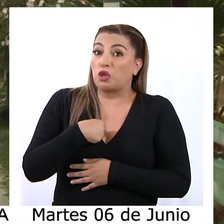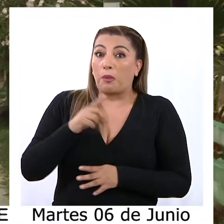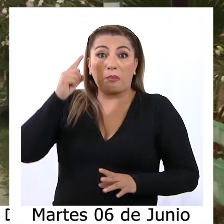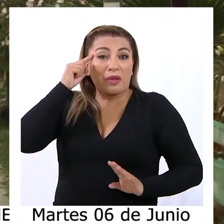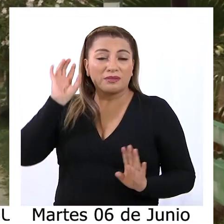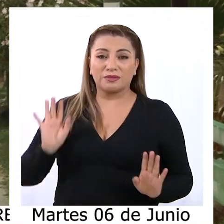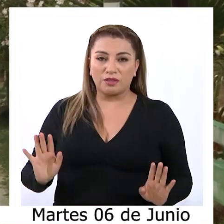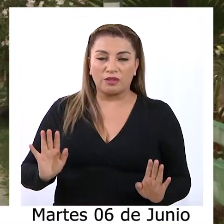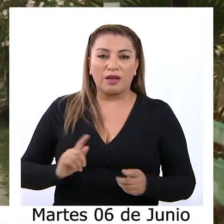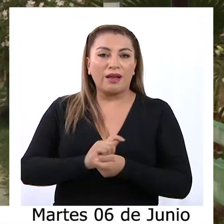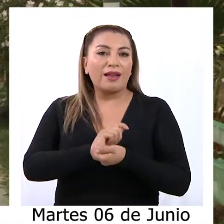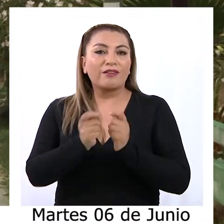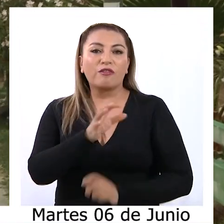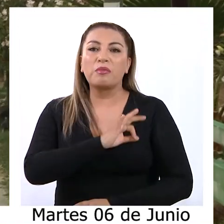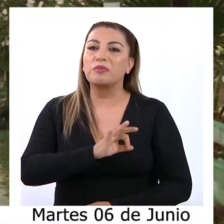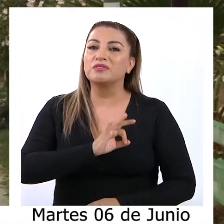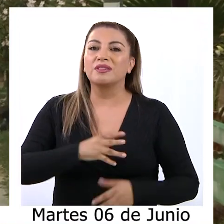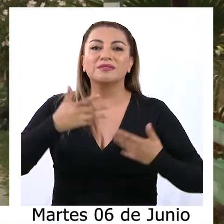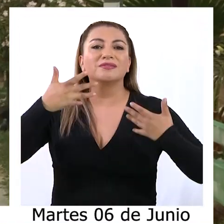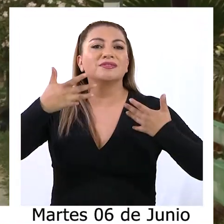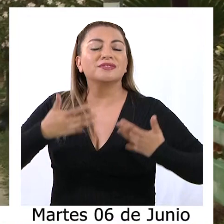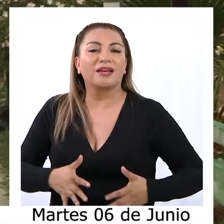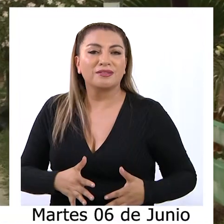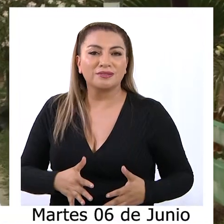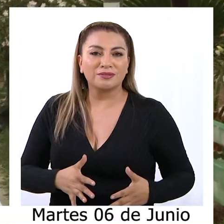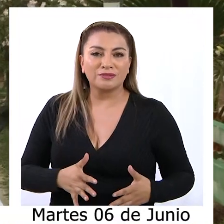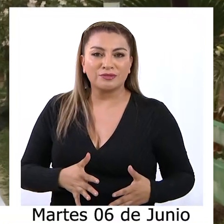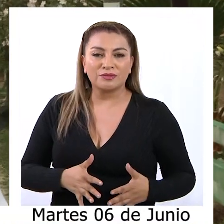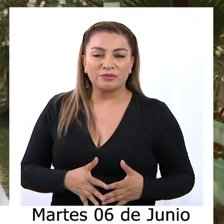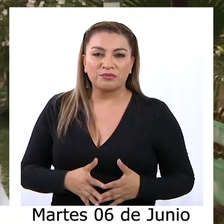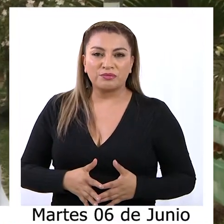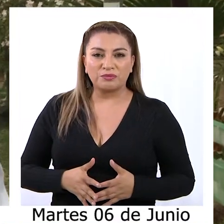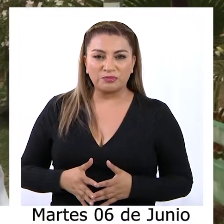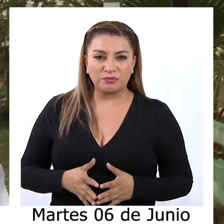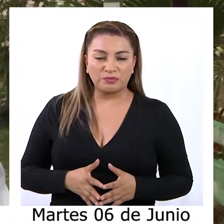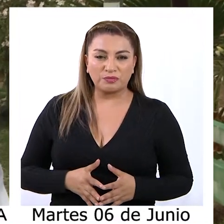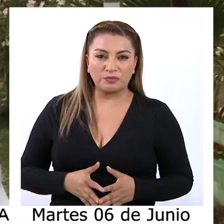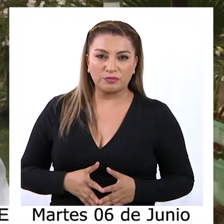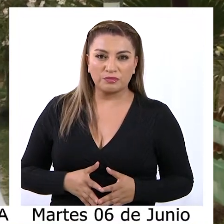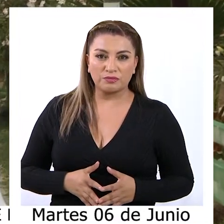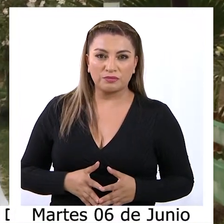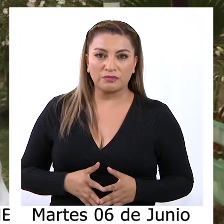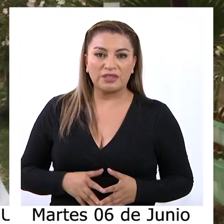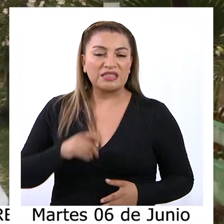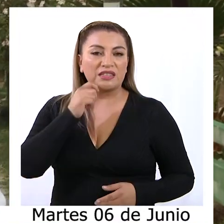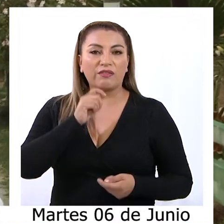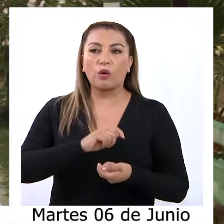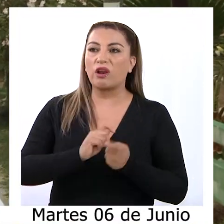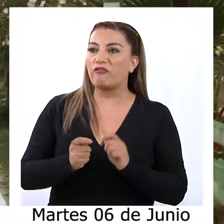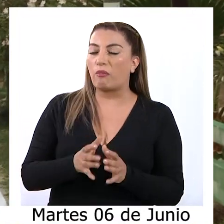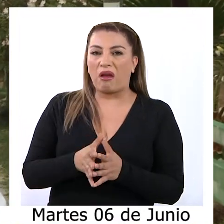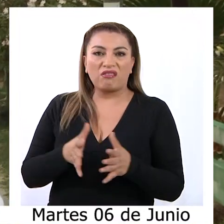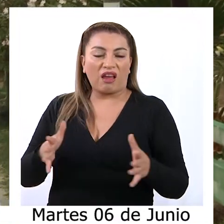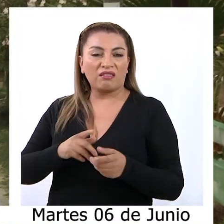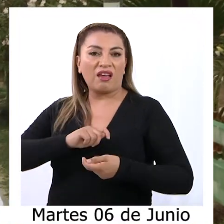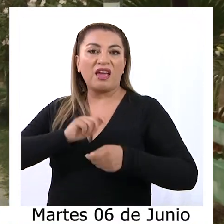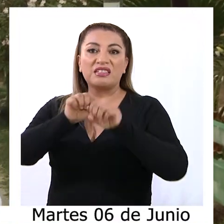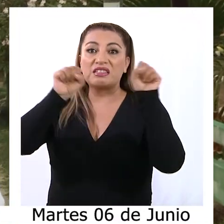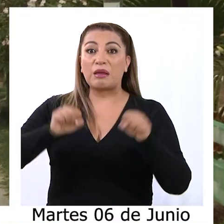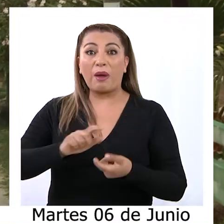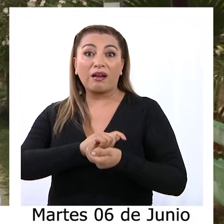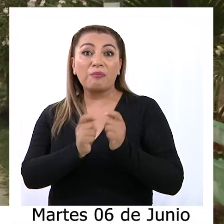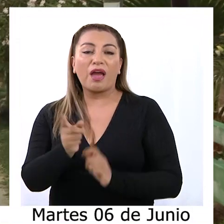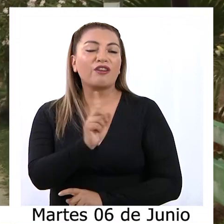menos creo que la reforma de pensiones ya es una reforma bastante... no es una reforma extrema que vaya a cambiar el sistema,